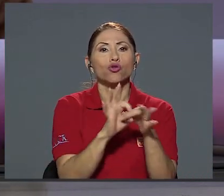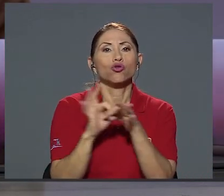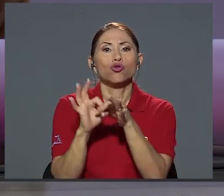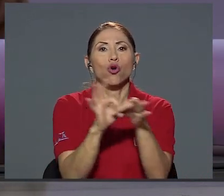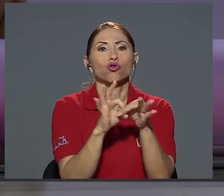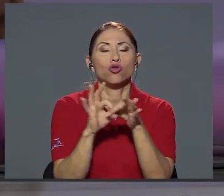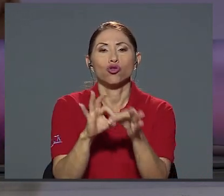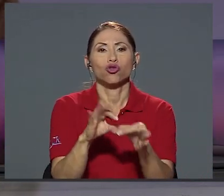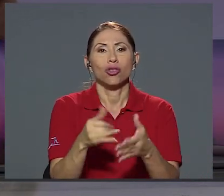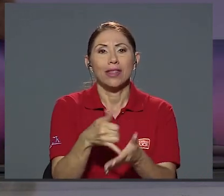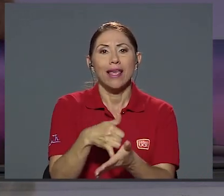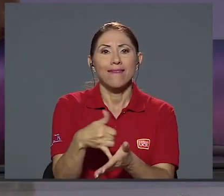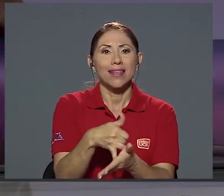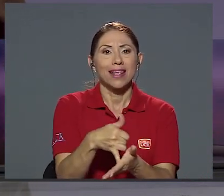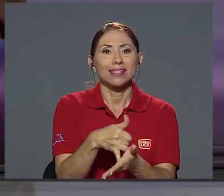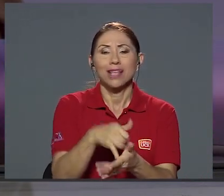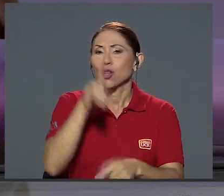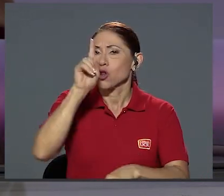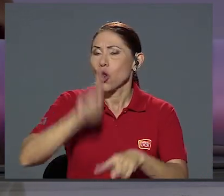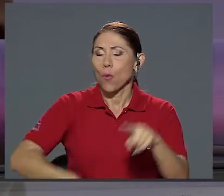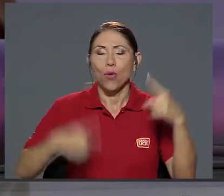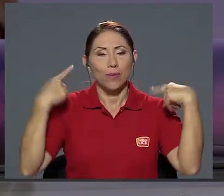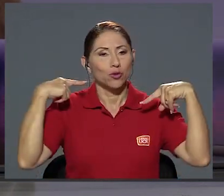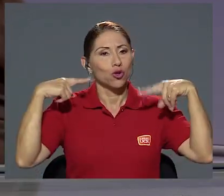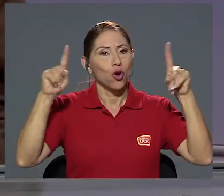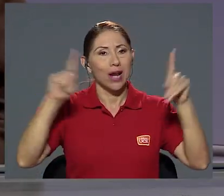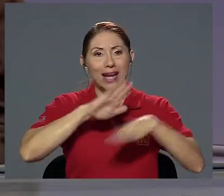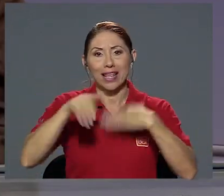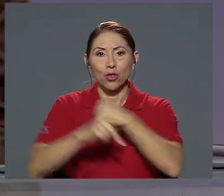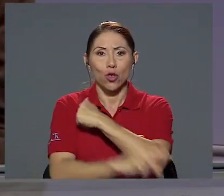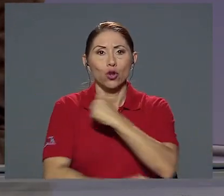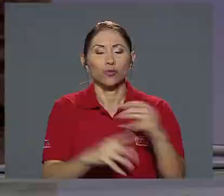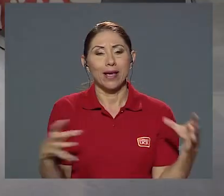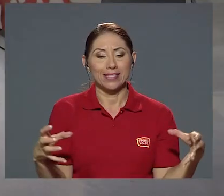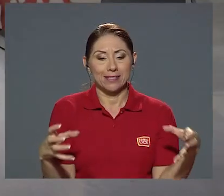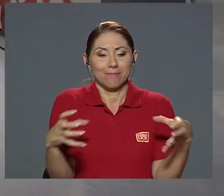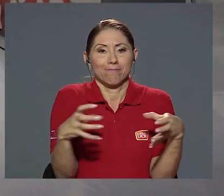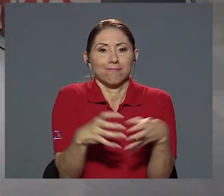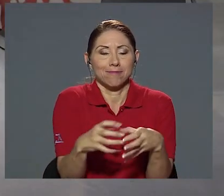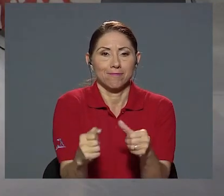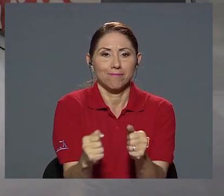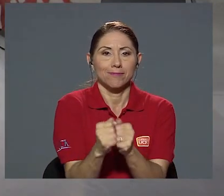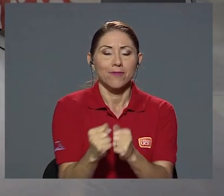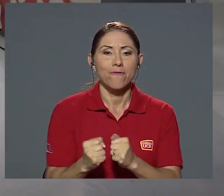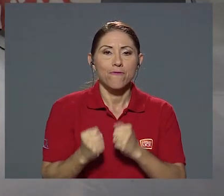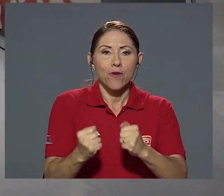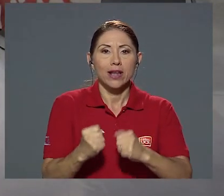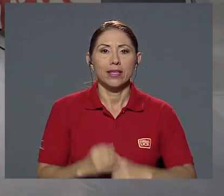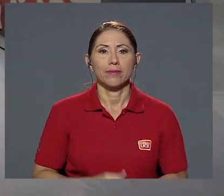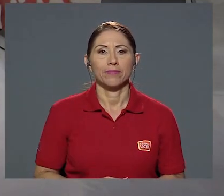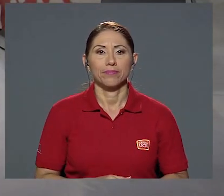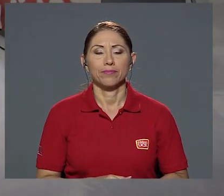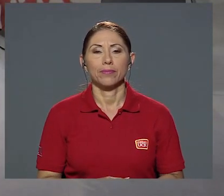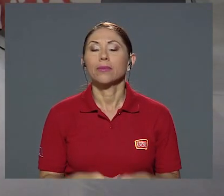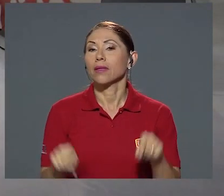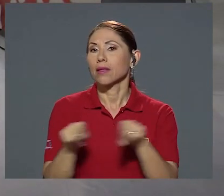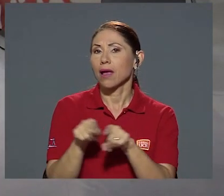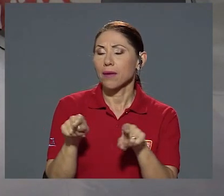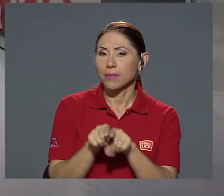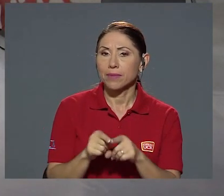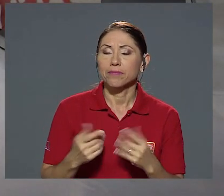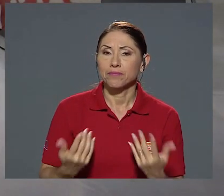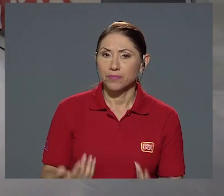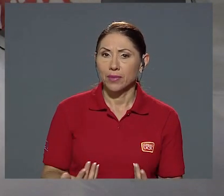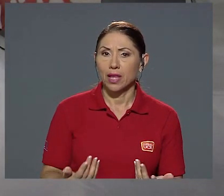como proyecto sea fuerte. Sí, yo haría un matiz sobre este tema, en el sentido de que no